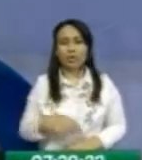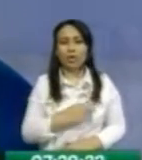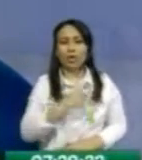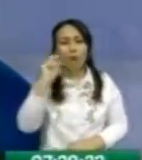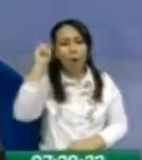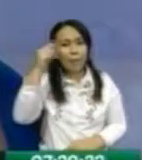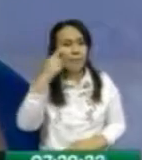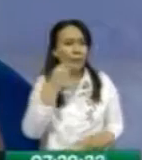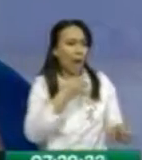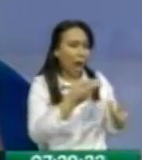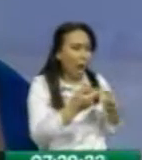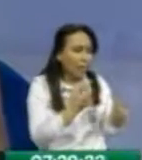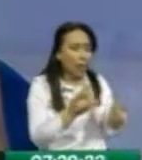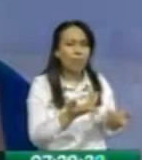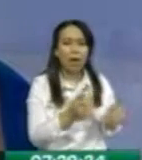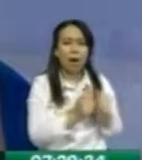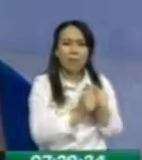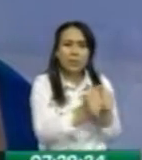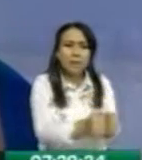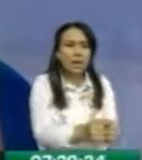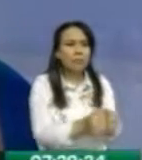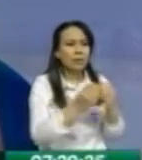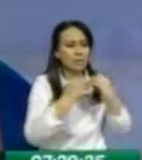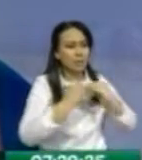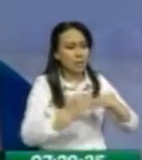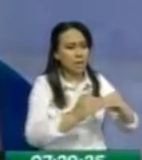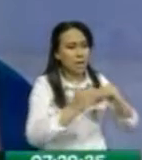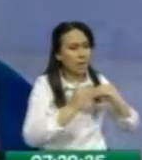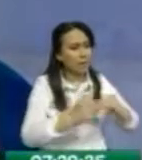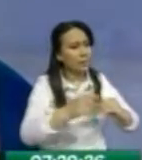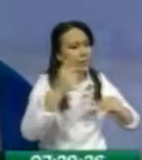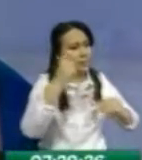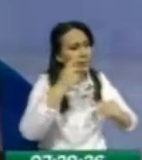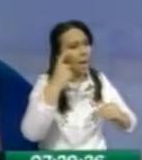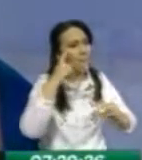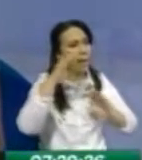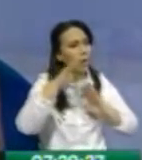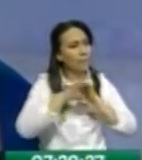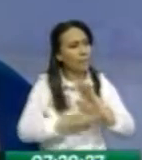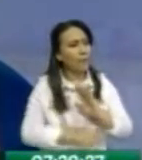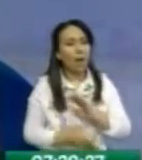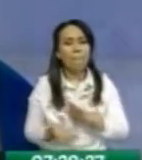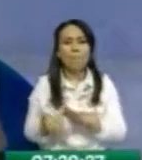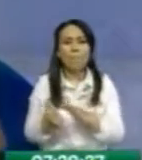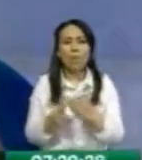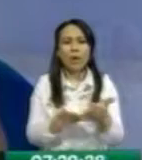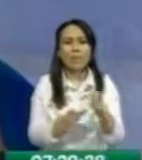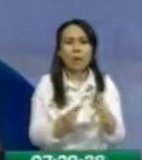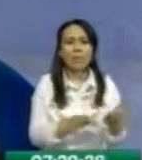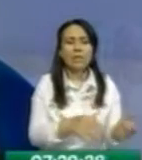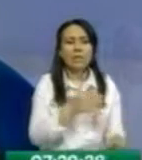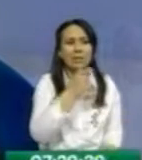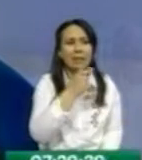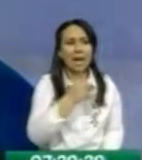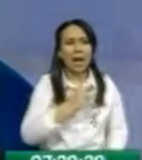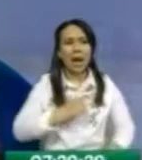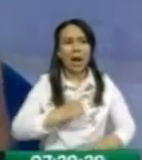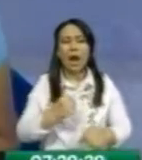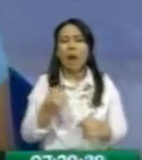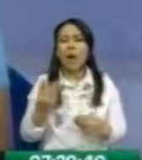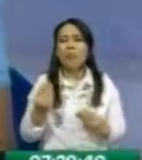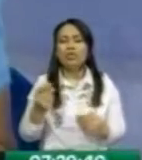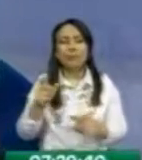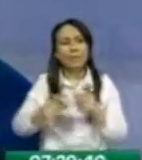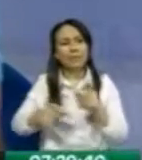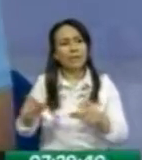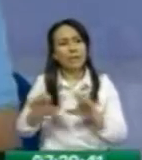le asesoremos, le acompañemos, le hagamos el seguimiento necesario para que se reduzca la tasa de la mortalidad de los emprendimientos juveniles.